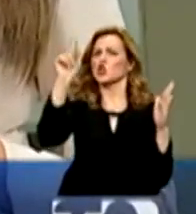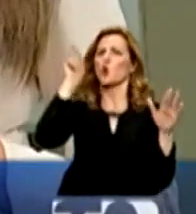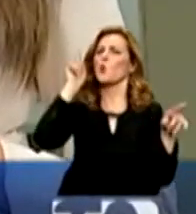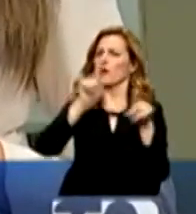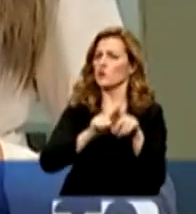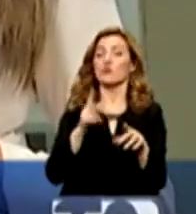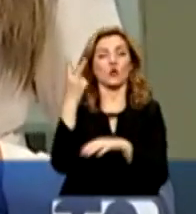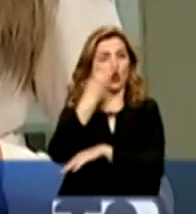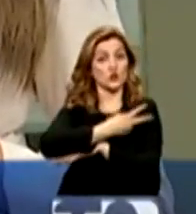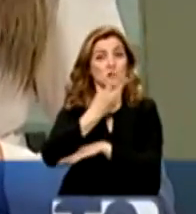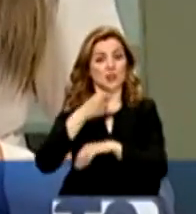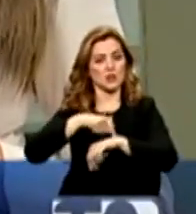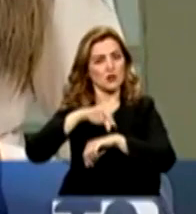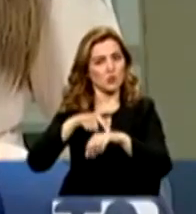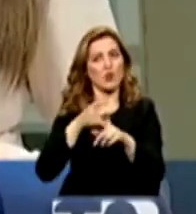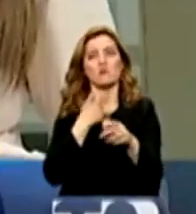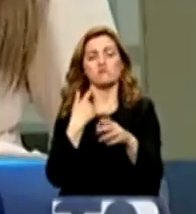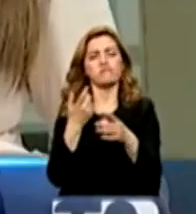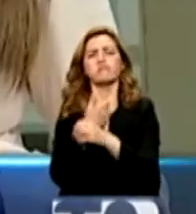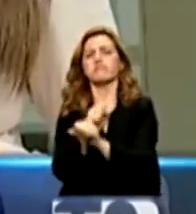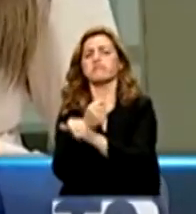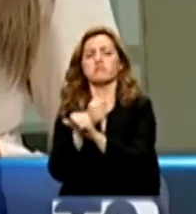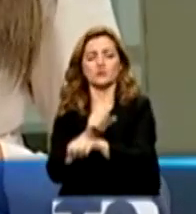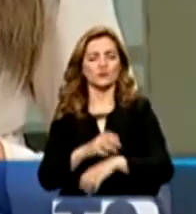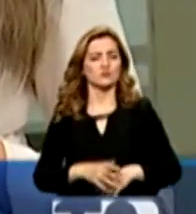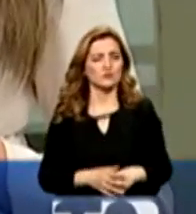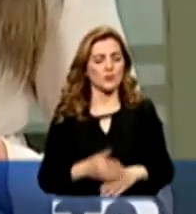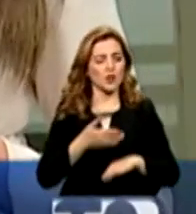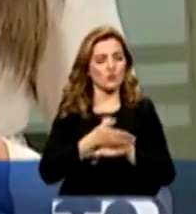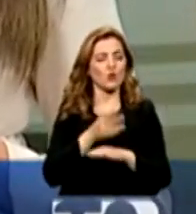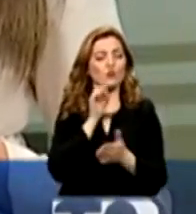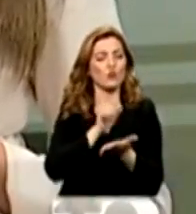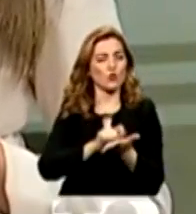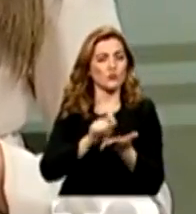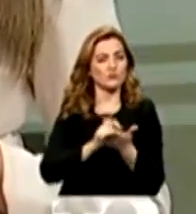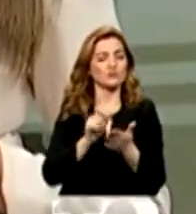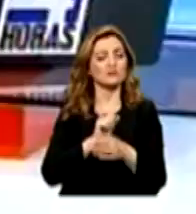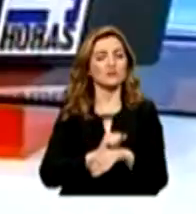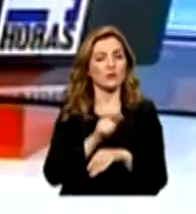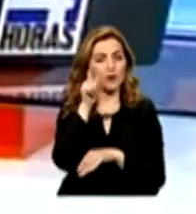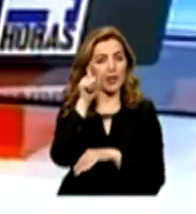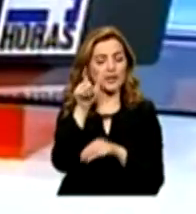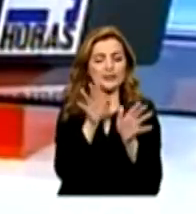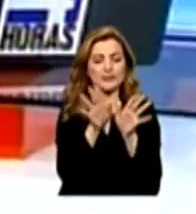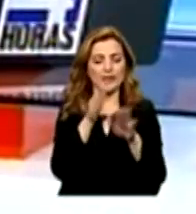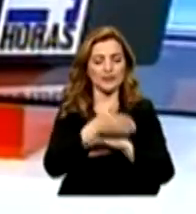se desarrollarán las pruebas escritas para los aspirantes al fiscal general.